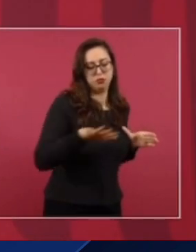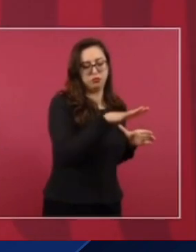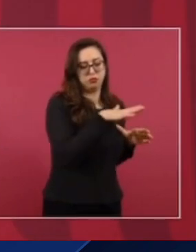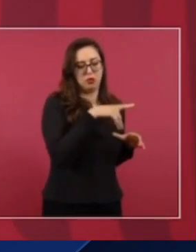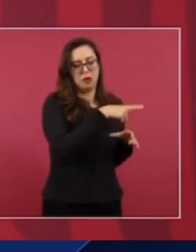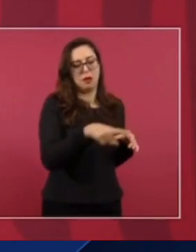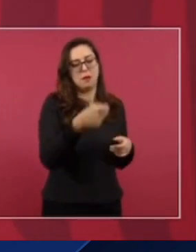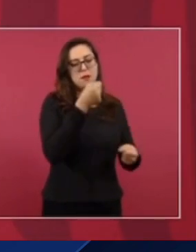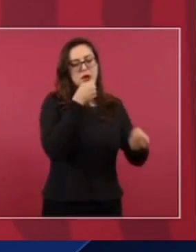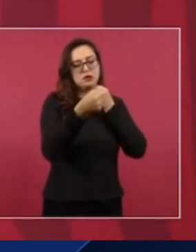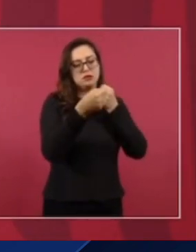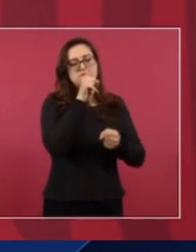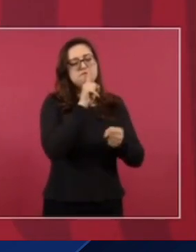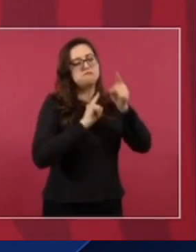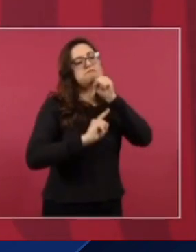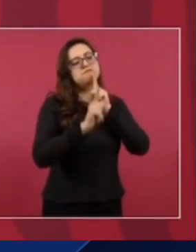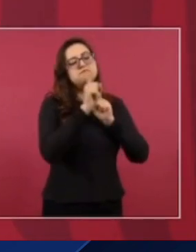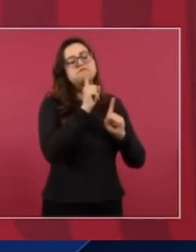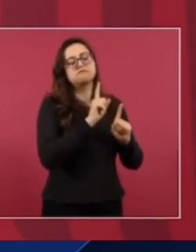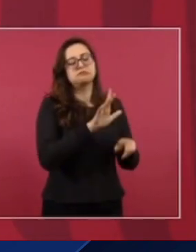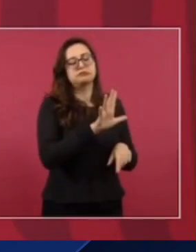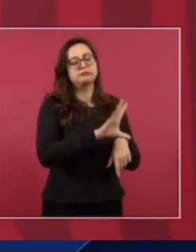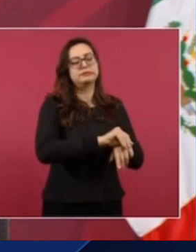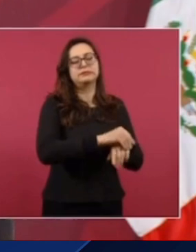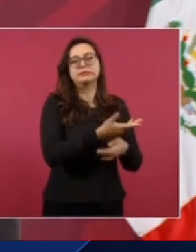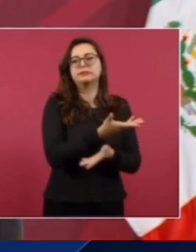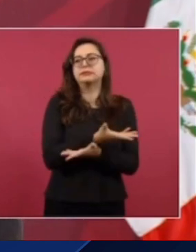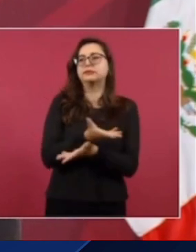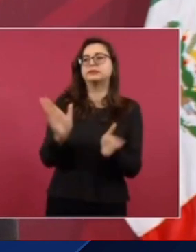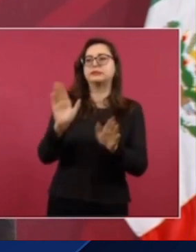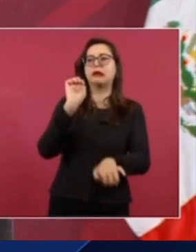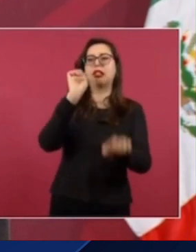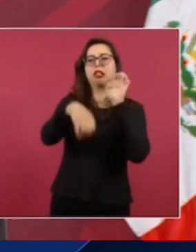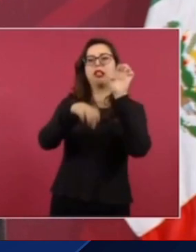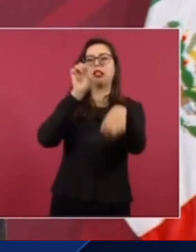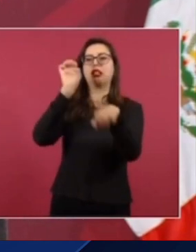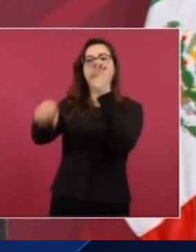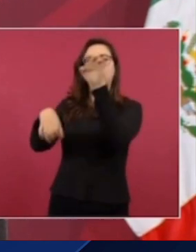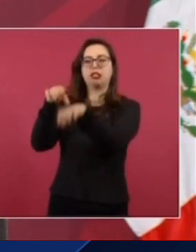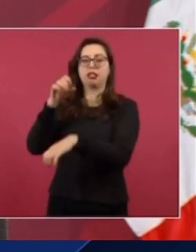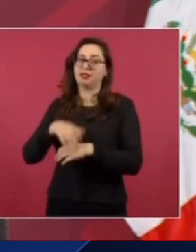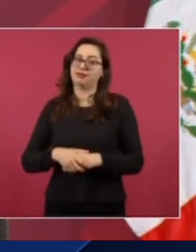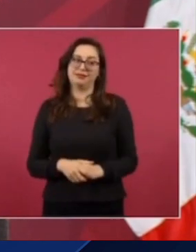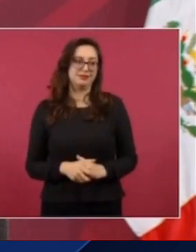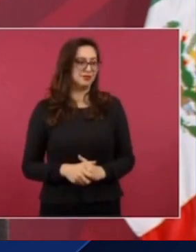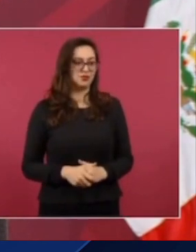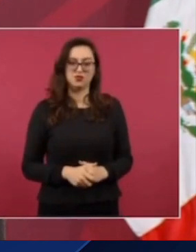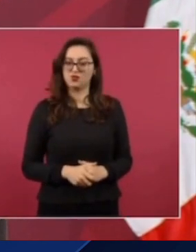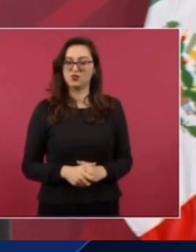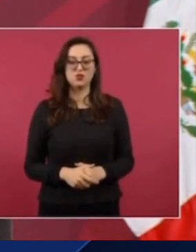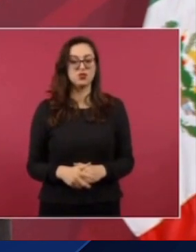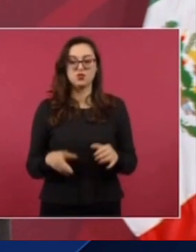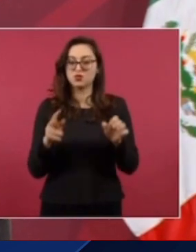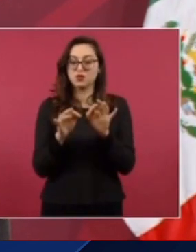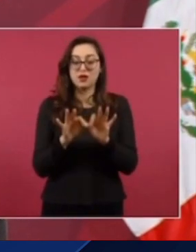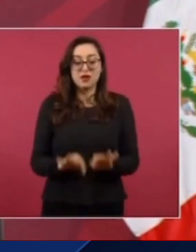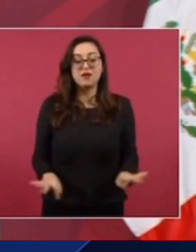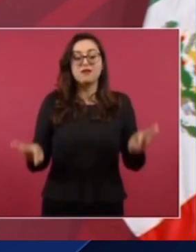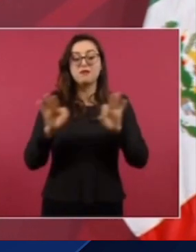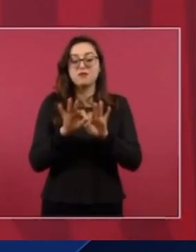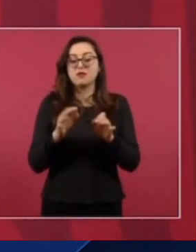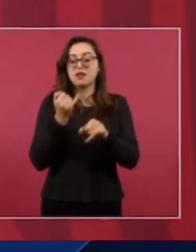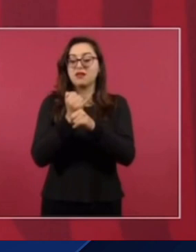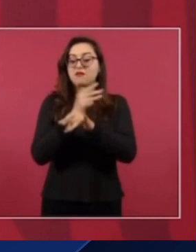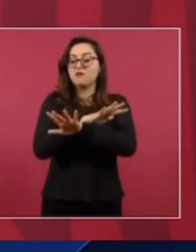ya no somos tontos ya nadie nos engaña ya estamos despertando y así lo dijo en su mañanera